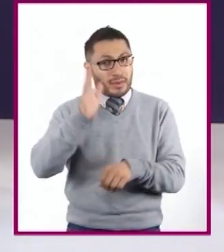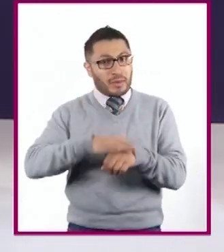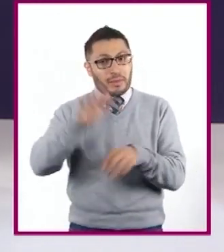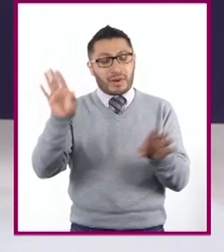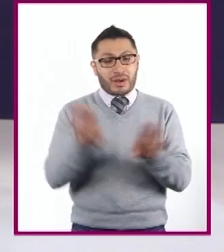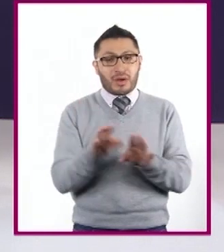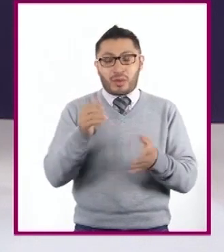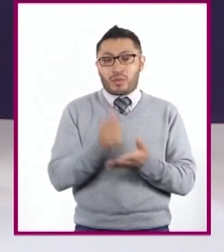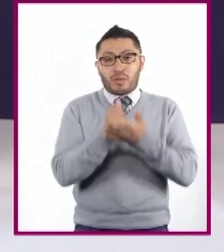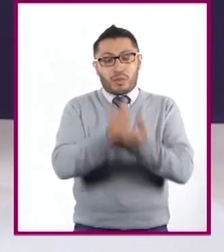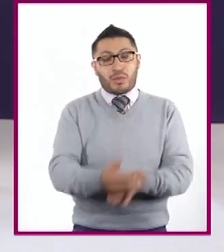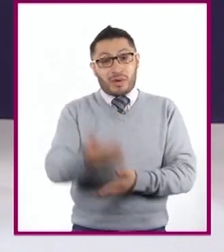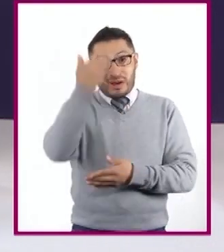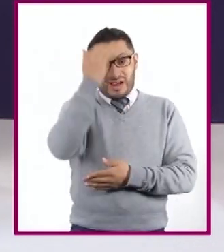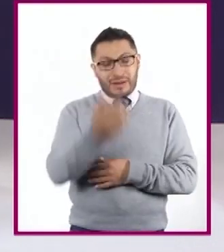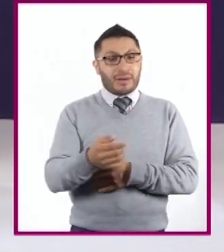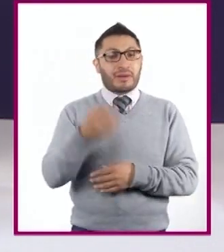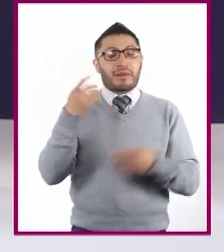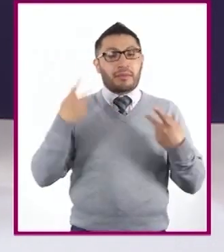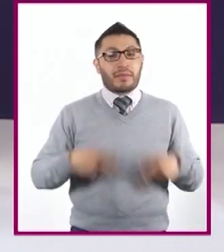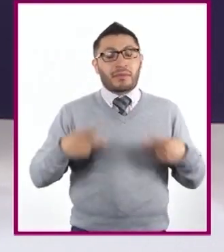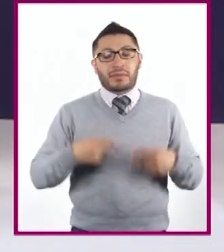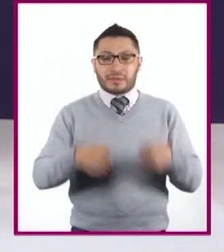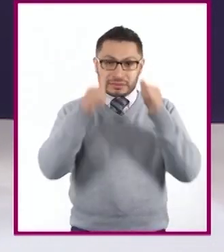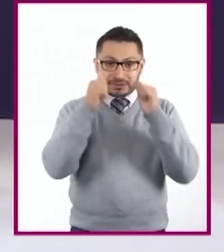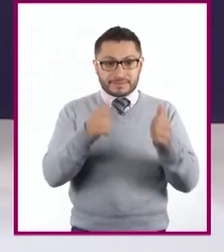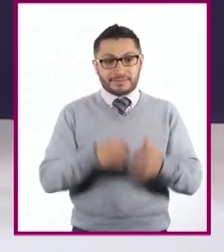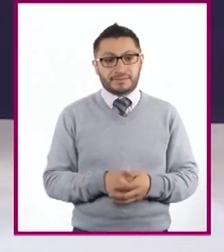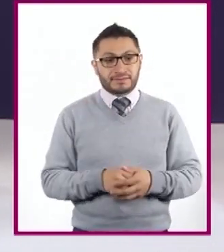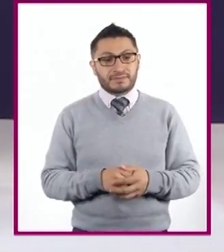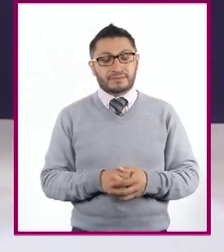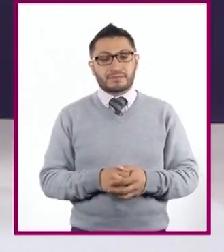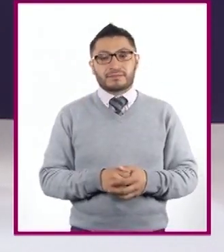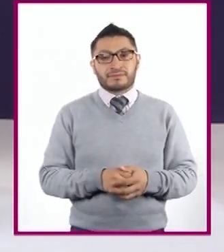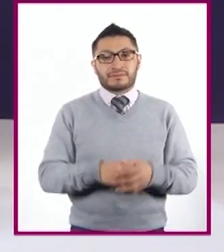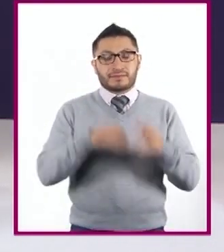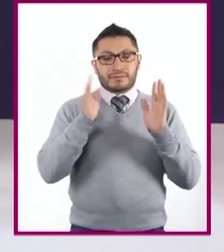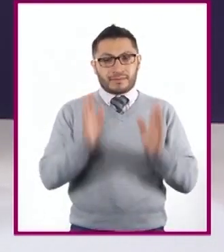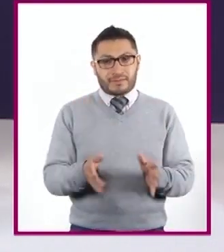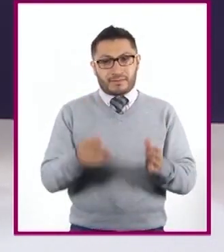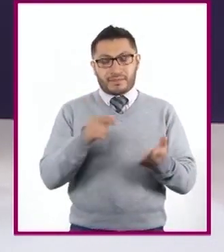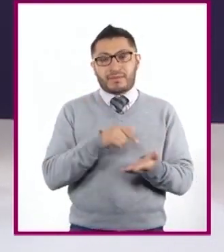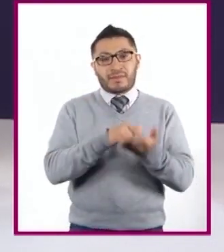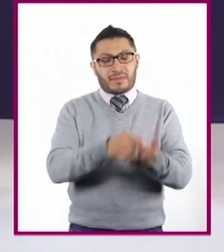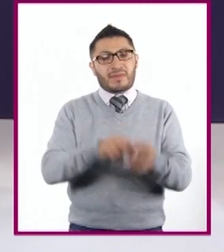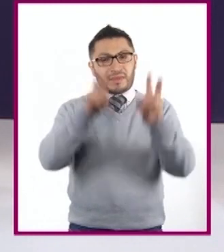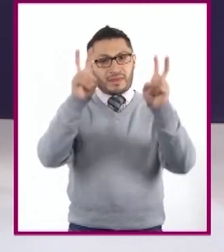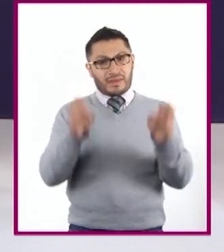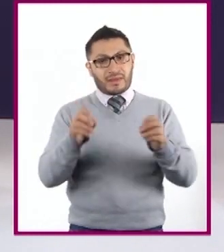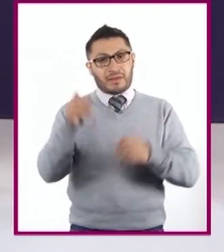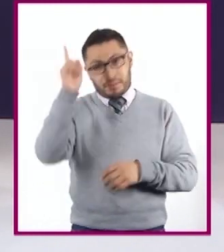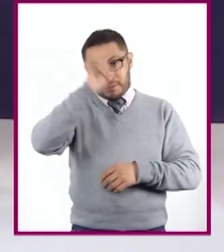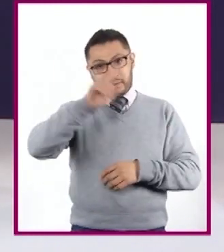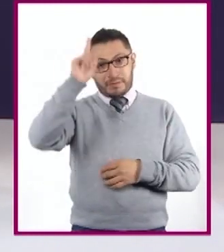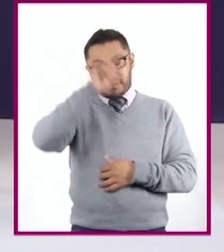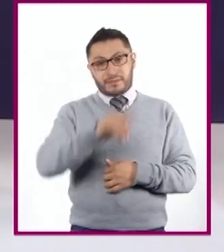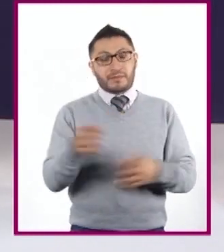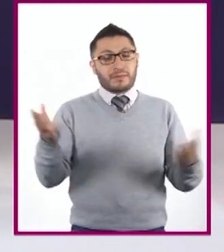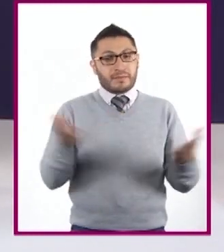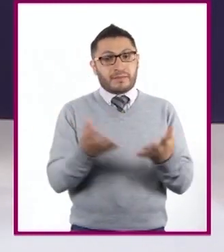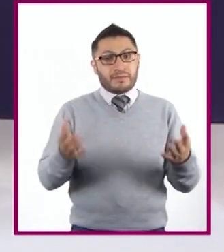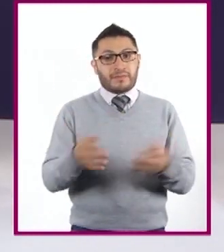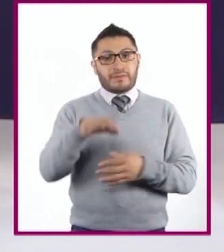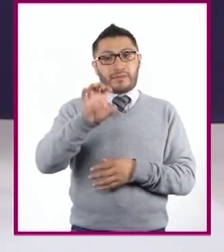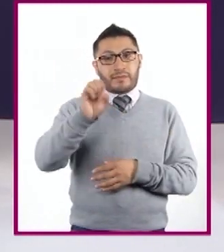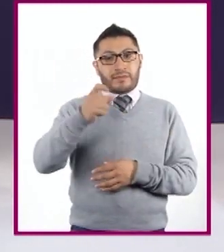que aporten conocimientos a quienes lo escuchen. Una vez que tengan planteada la temática, les sugiero que elaboren un